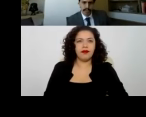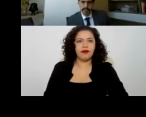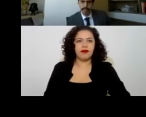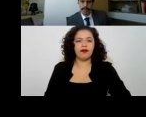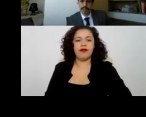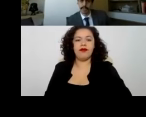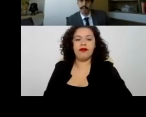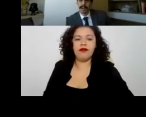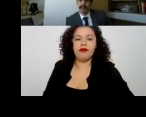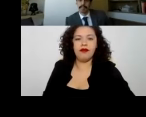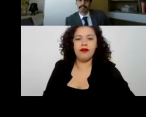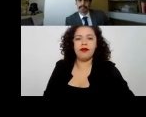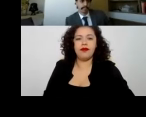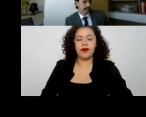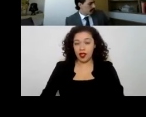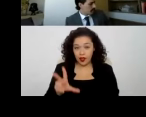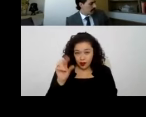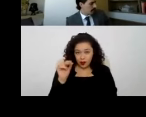Si no, me paso a